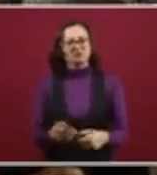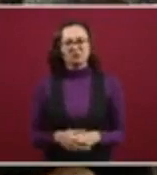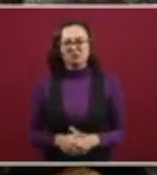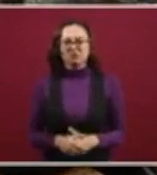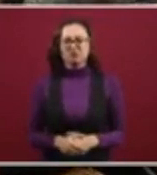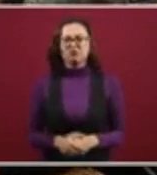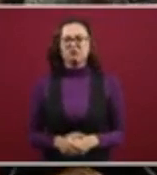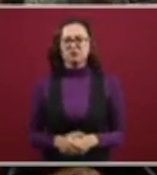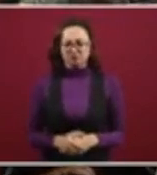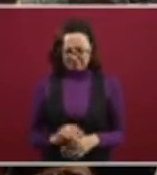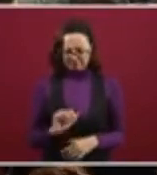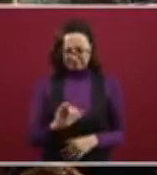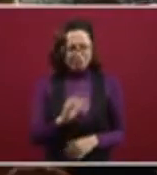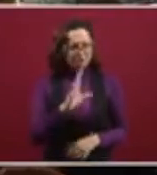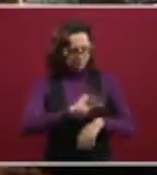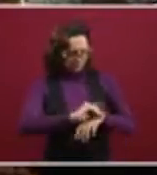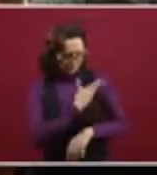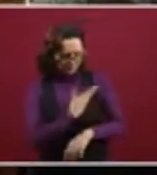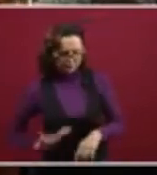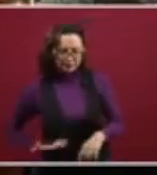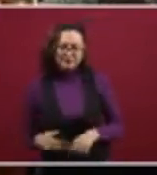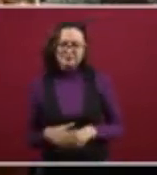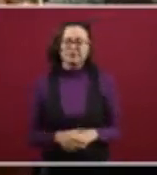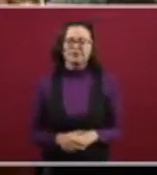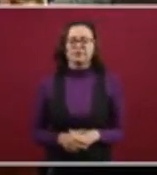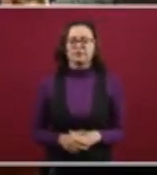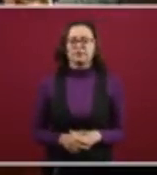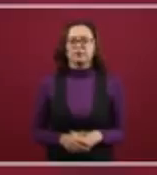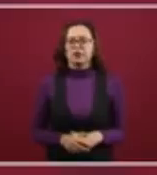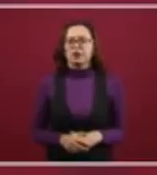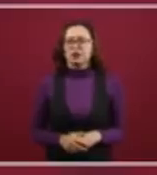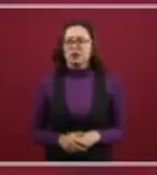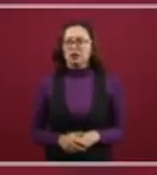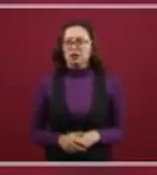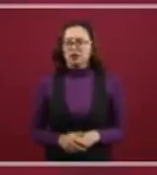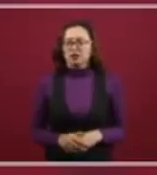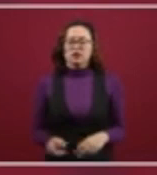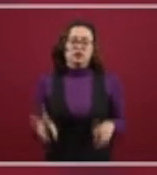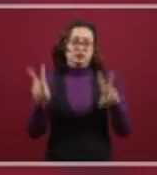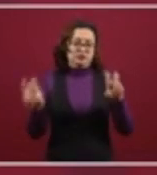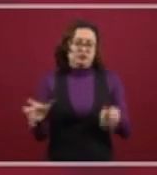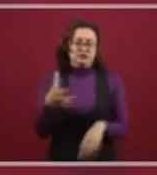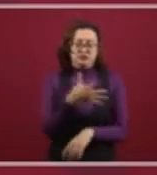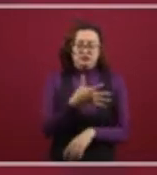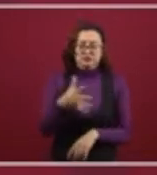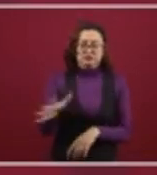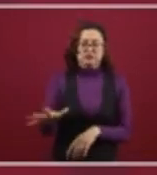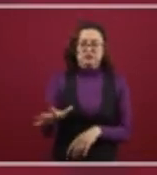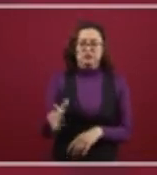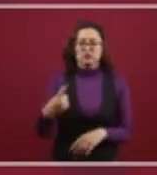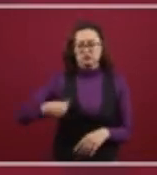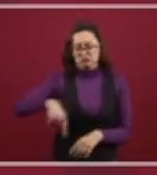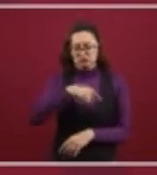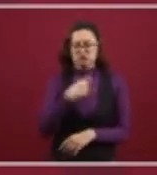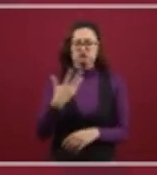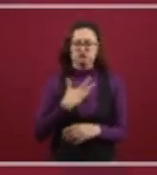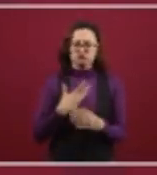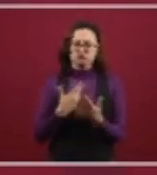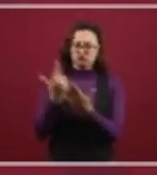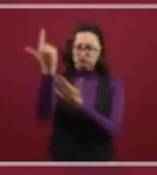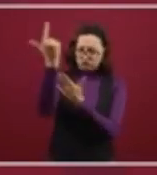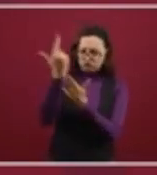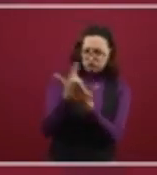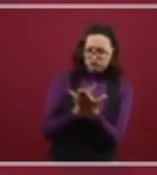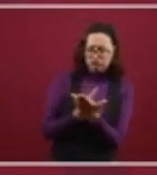presidente. En términos generales, y creo que lo hemos venido compartiendo, nosotros partimos de un padrón, como ya se indicó.